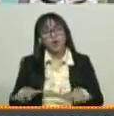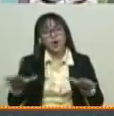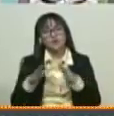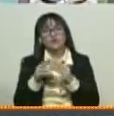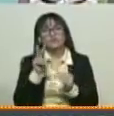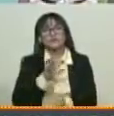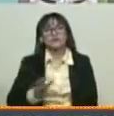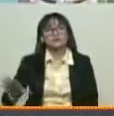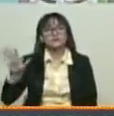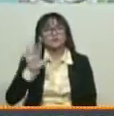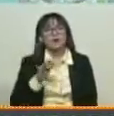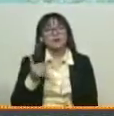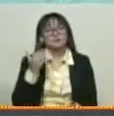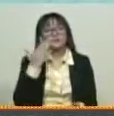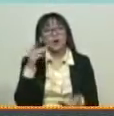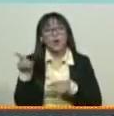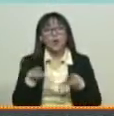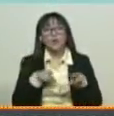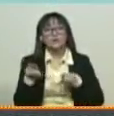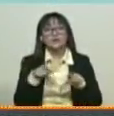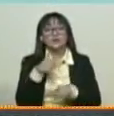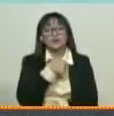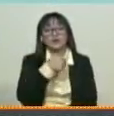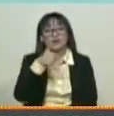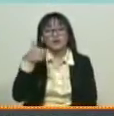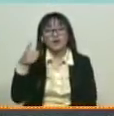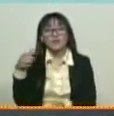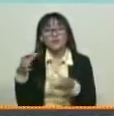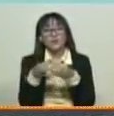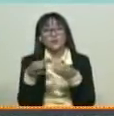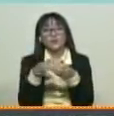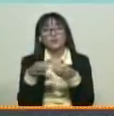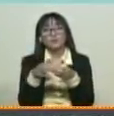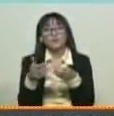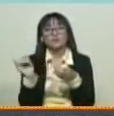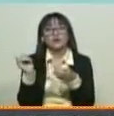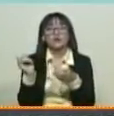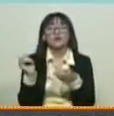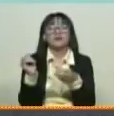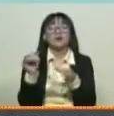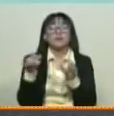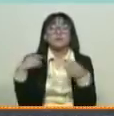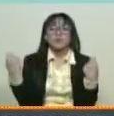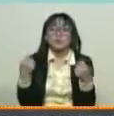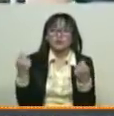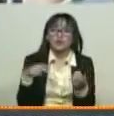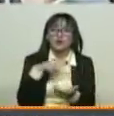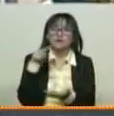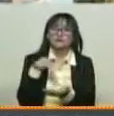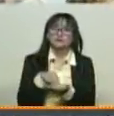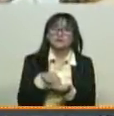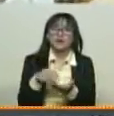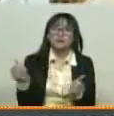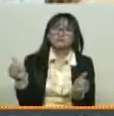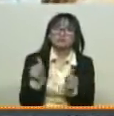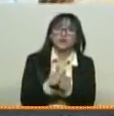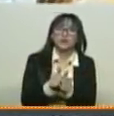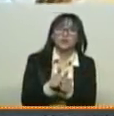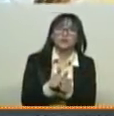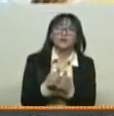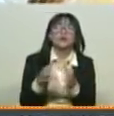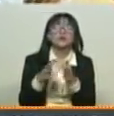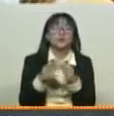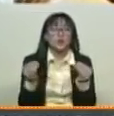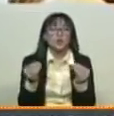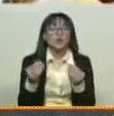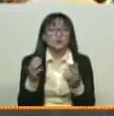país. Aquí están los coordinadores de cada una de las redes sectoriales, están también los promotores nacionales que nos acompañan y todos